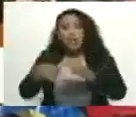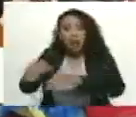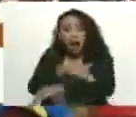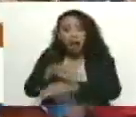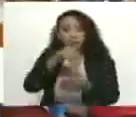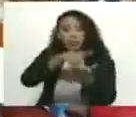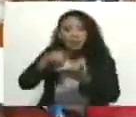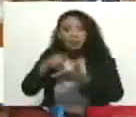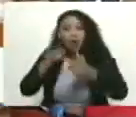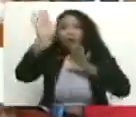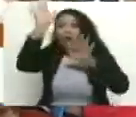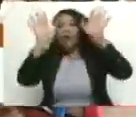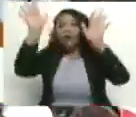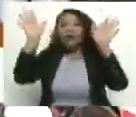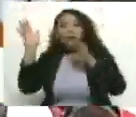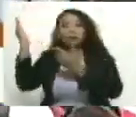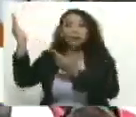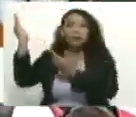calles.